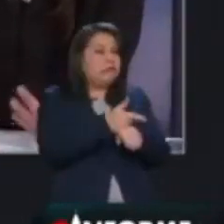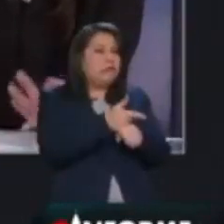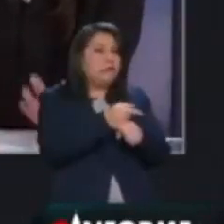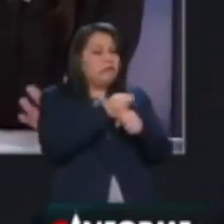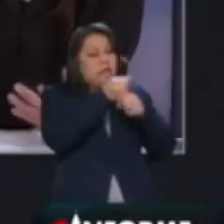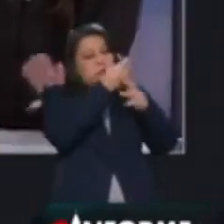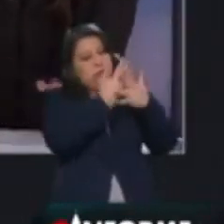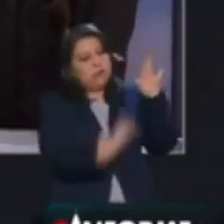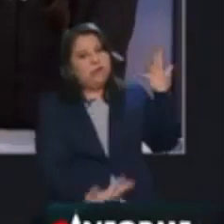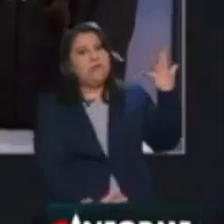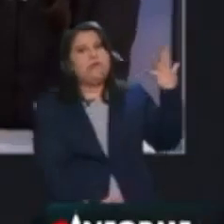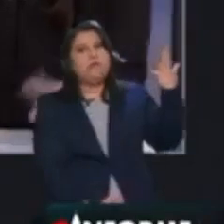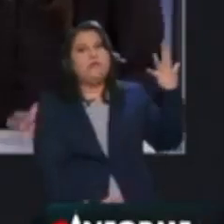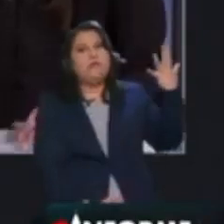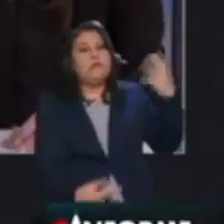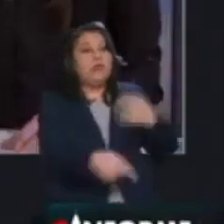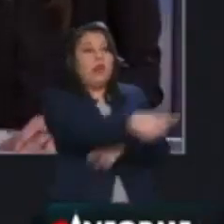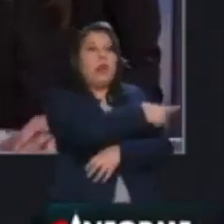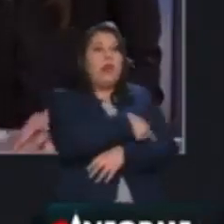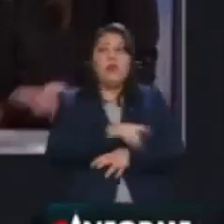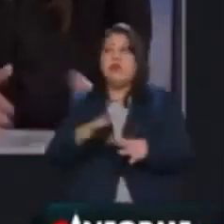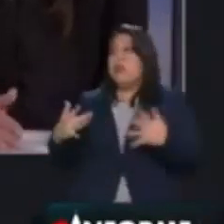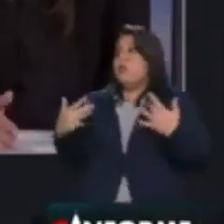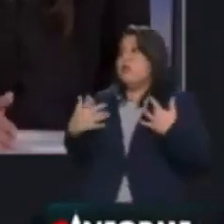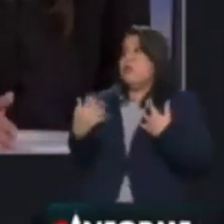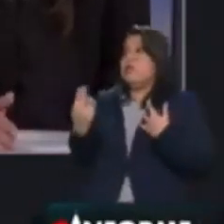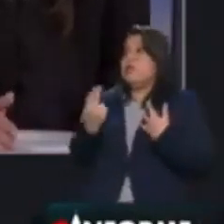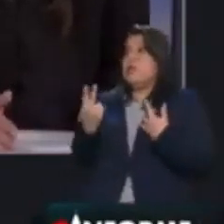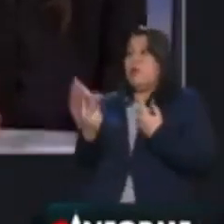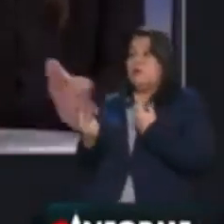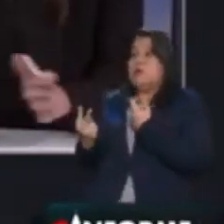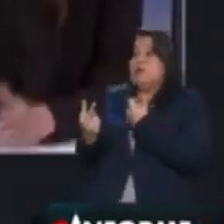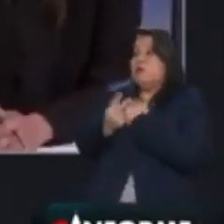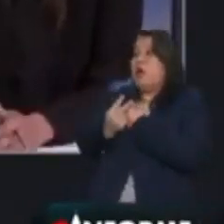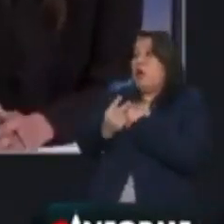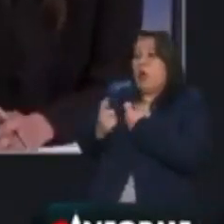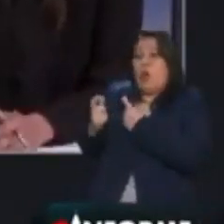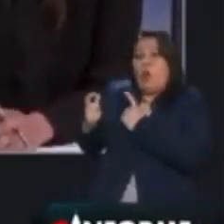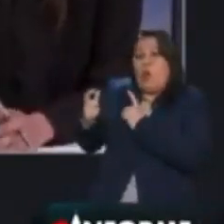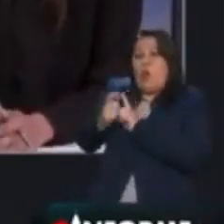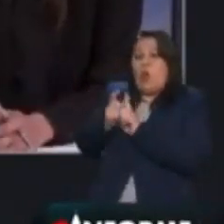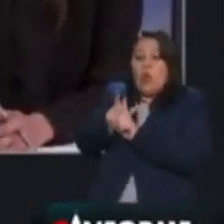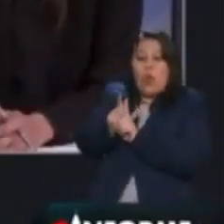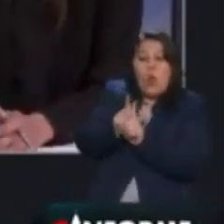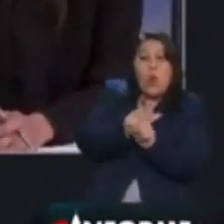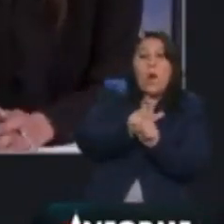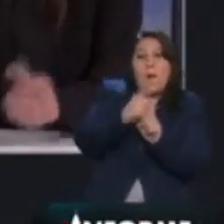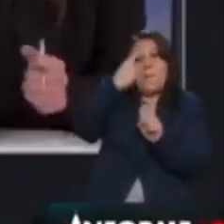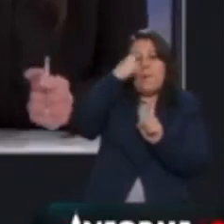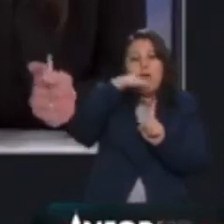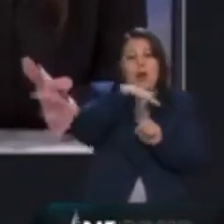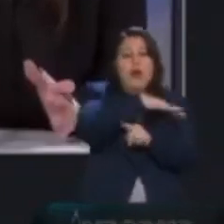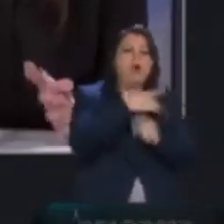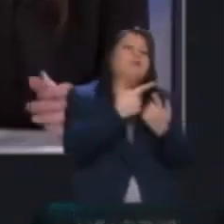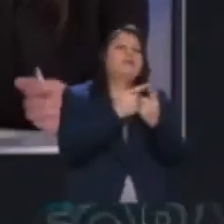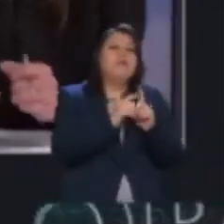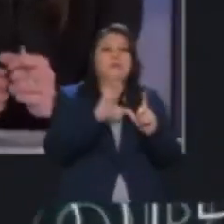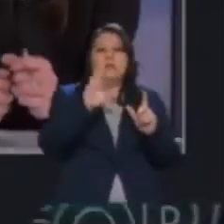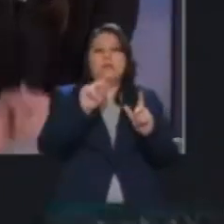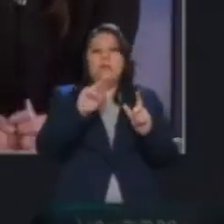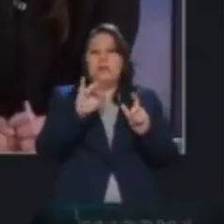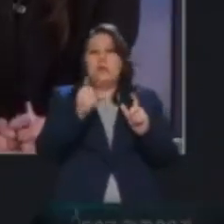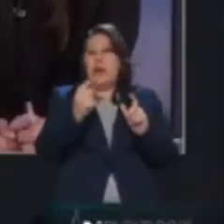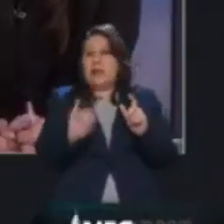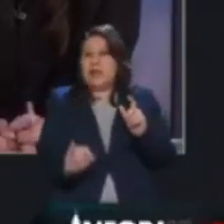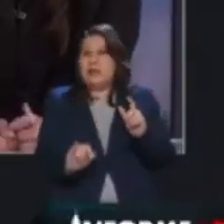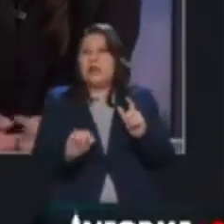surgieron precisamente del amparo que el propio Foro Consultivo hizo contra el CONACYT para, pues ahora sí que